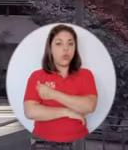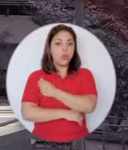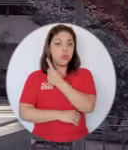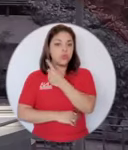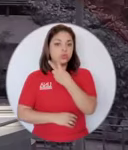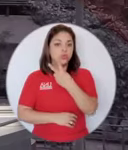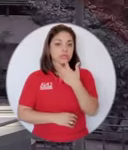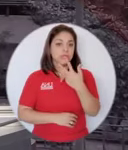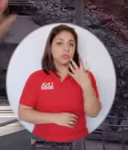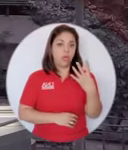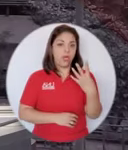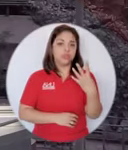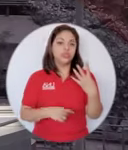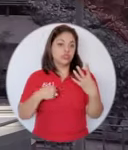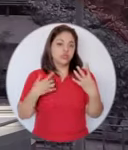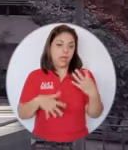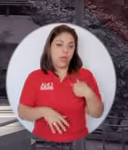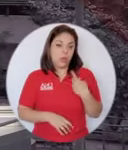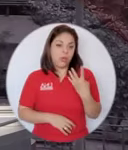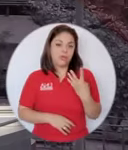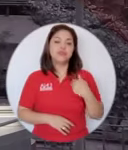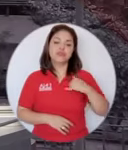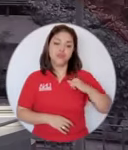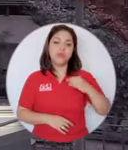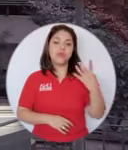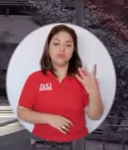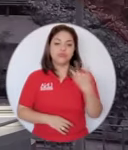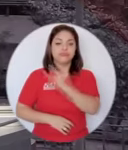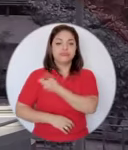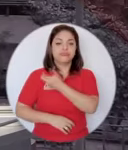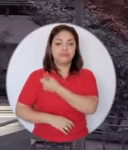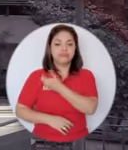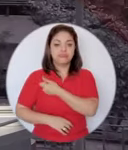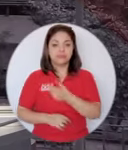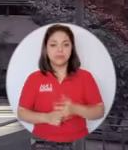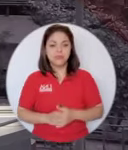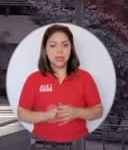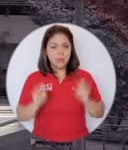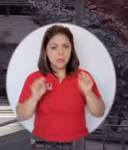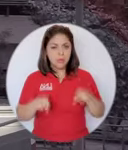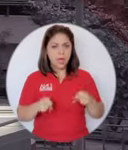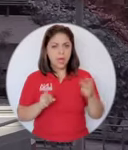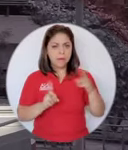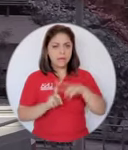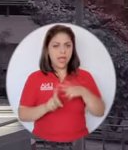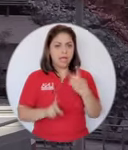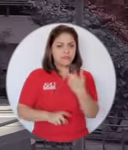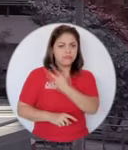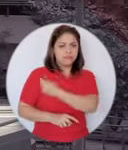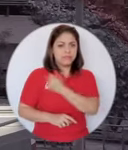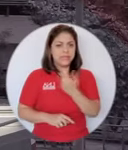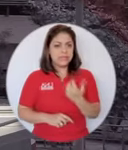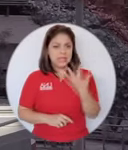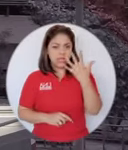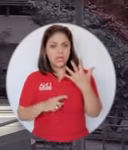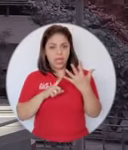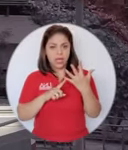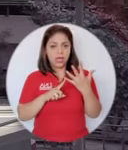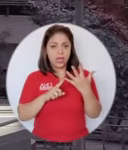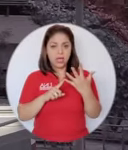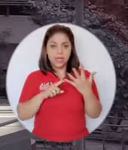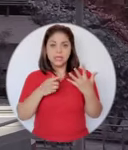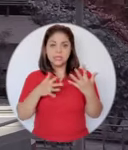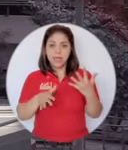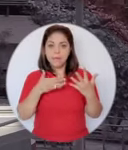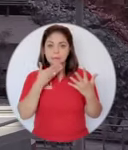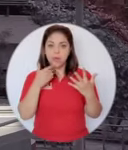cuarta dosis, ojalá las 4, yo tengo las 4. Yo también. ¿Puede aplicarse esta quinta vacuna ya